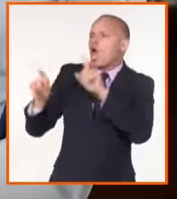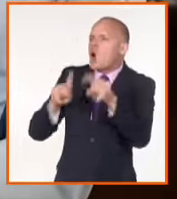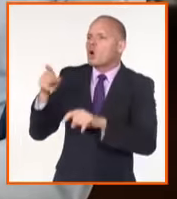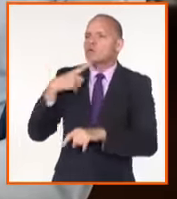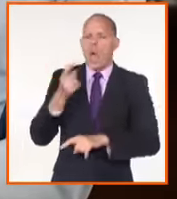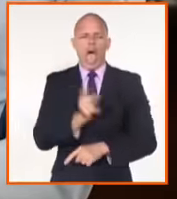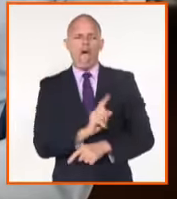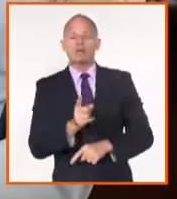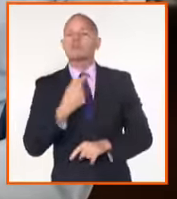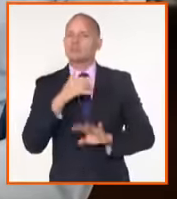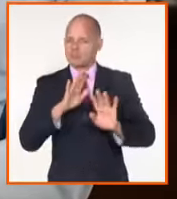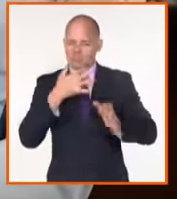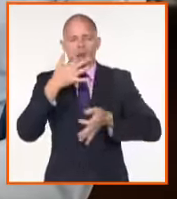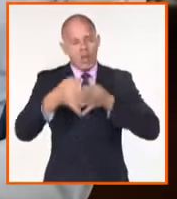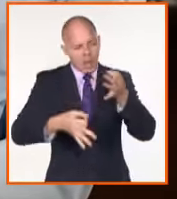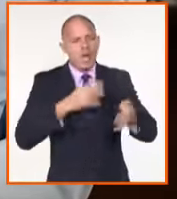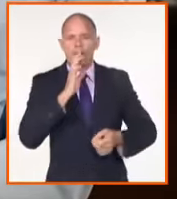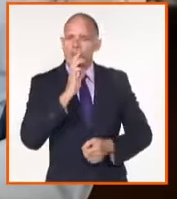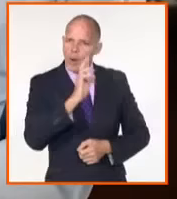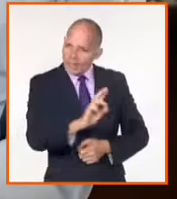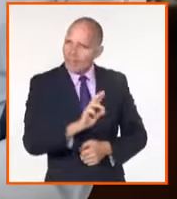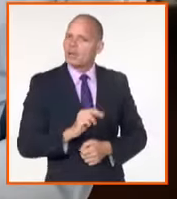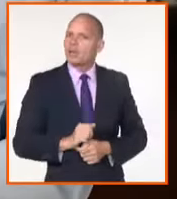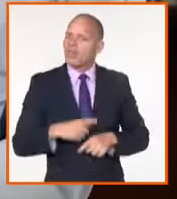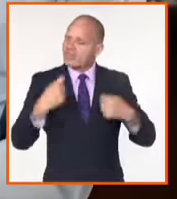rendir cuenta.